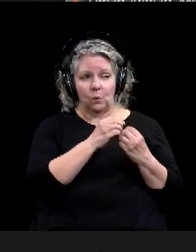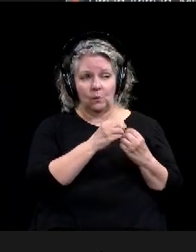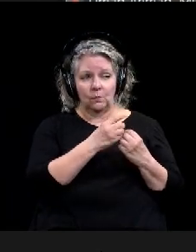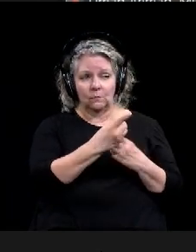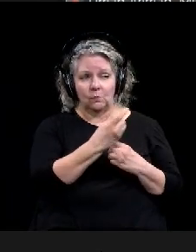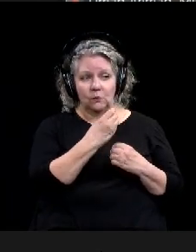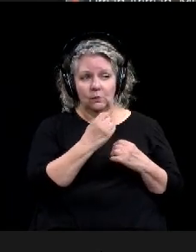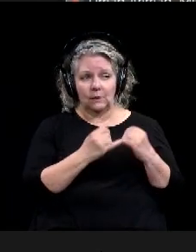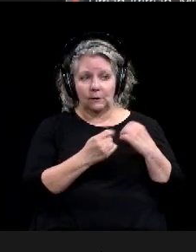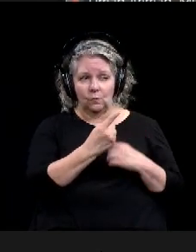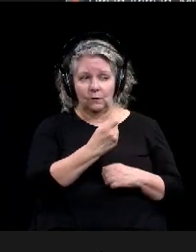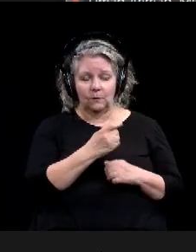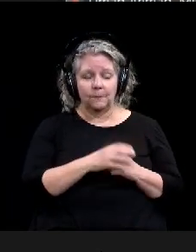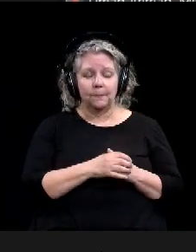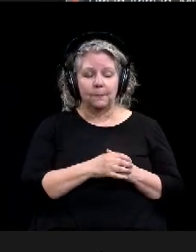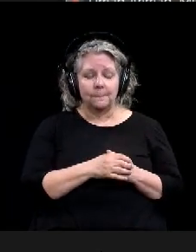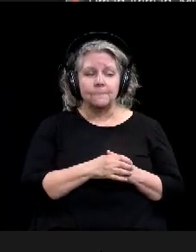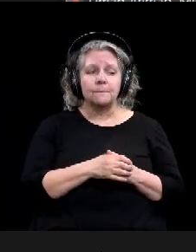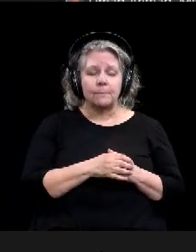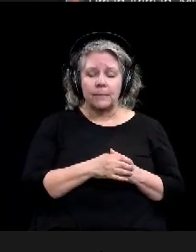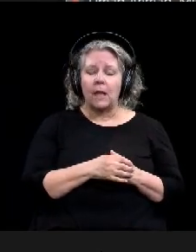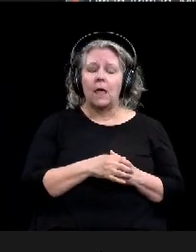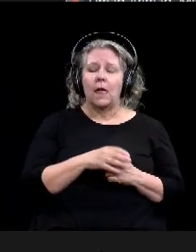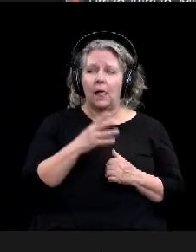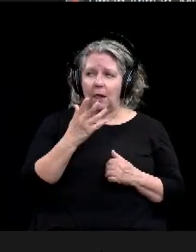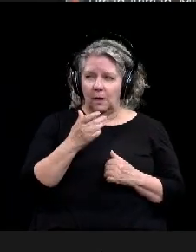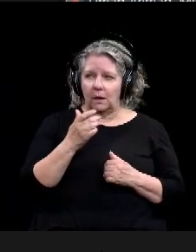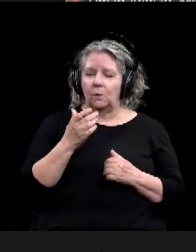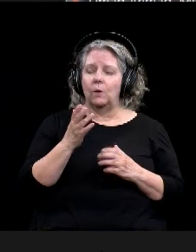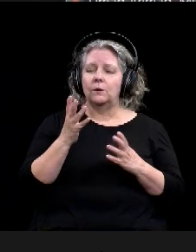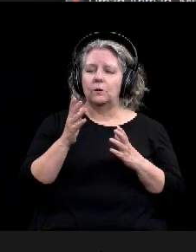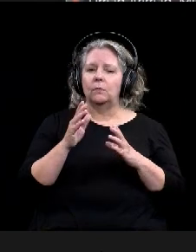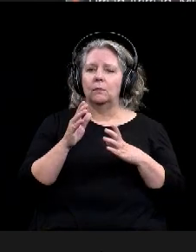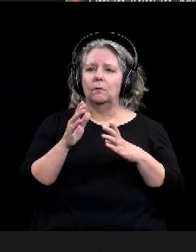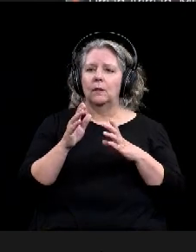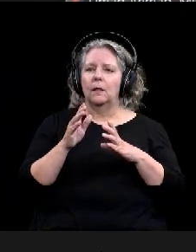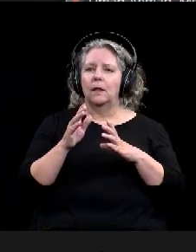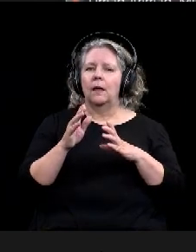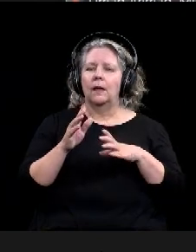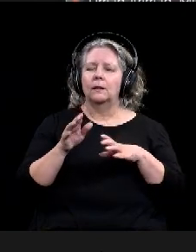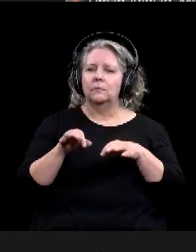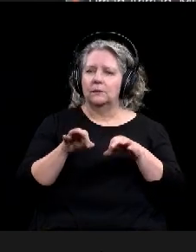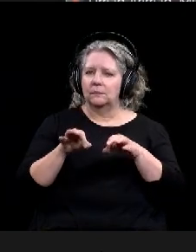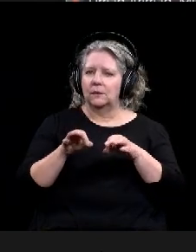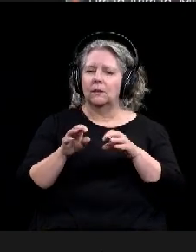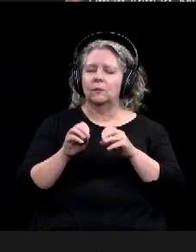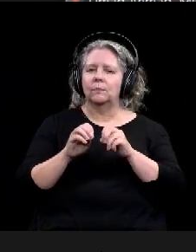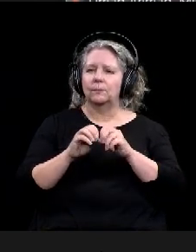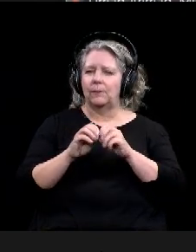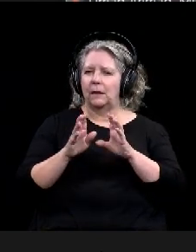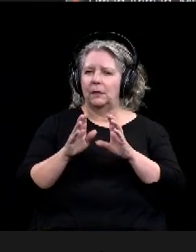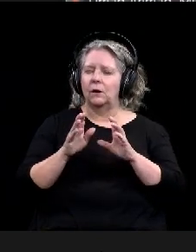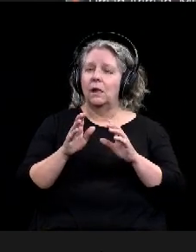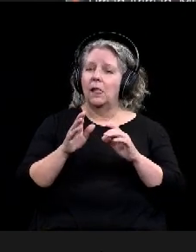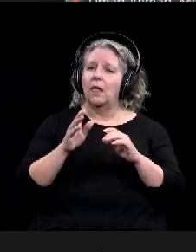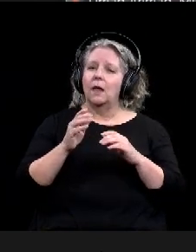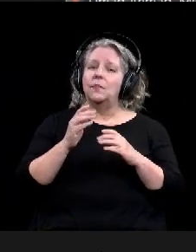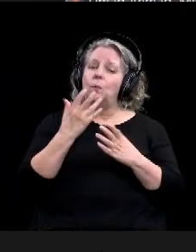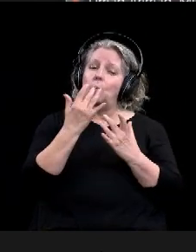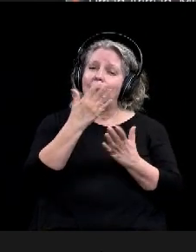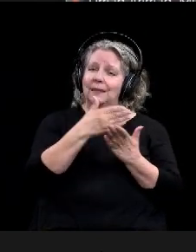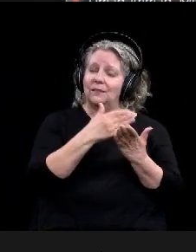clarificar una pregunta hablando de esas personas lista de espera